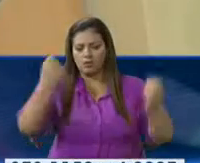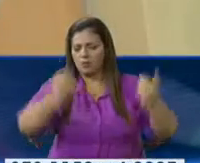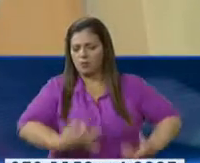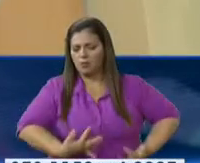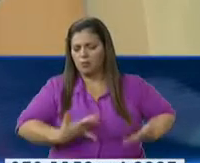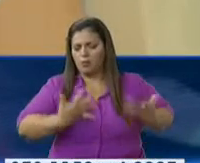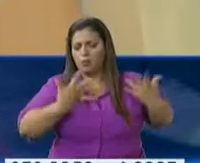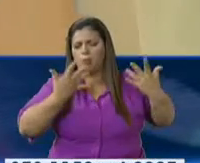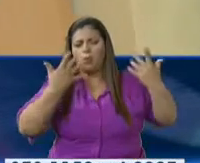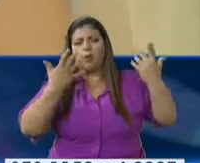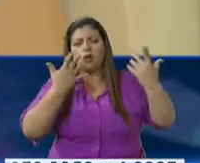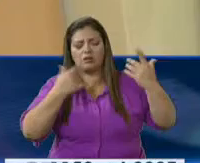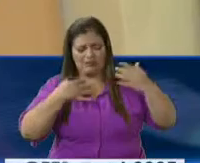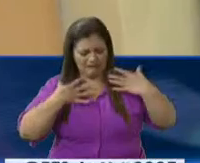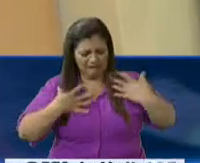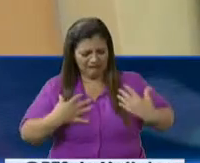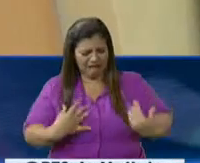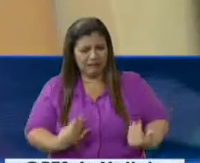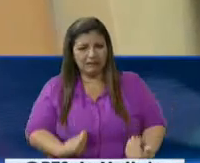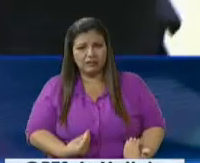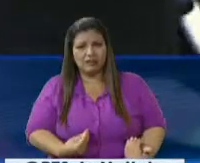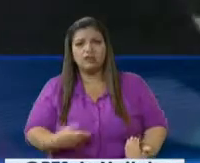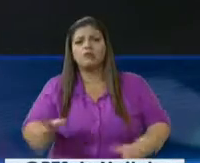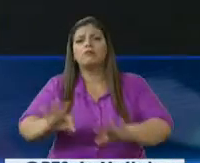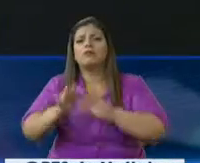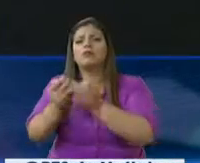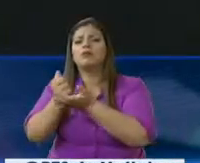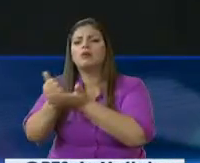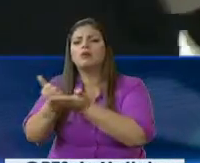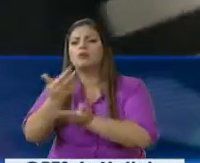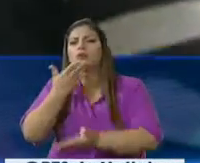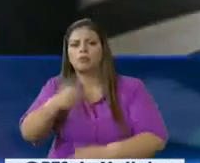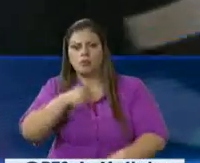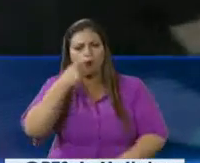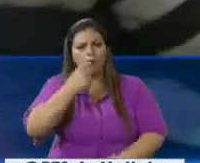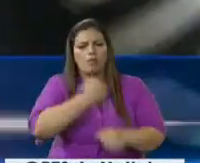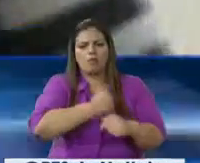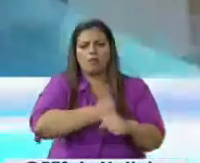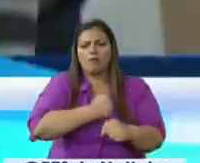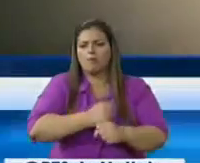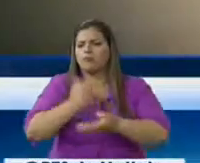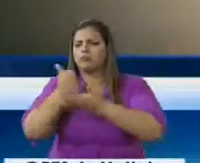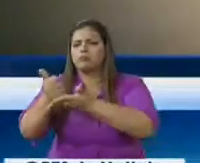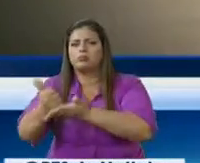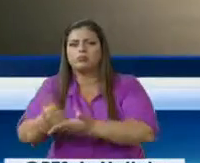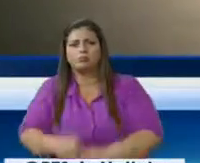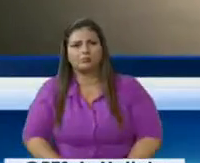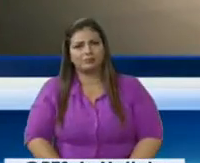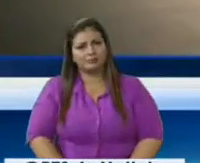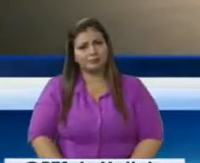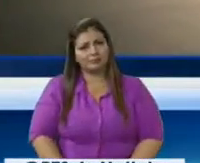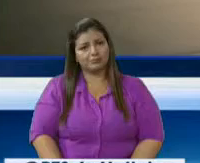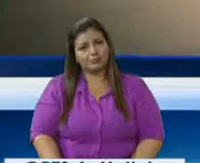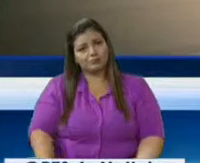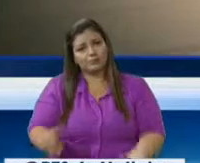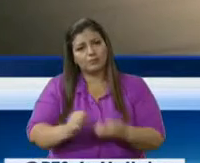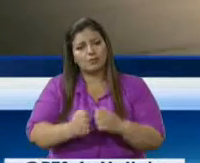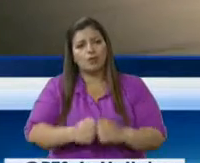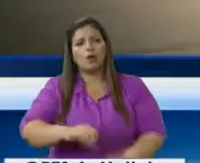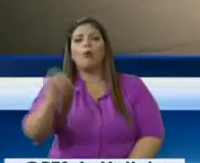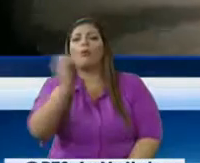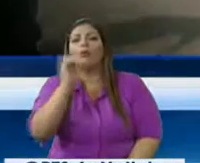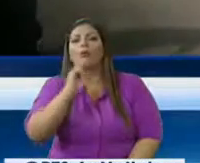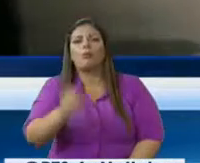familia se queda sin ningún sustento. Si tenemos una madre que cuida a todos sus chicos, ocurren cosas. Se queda la familia sin